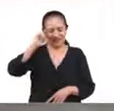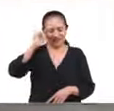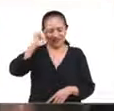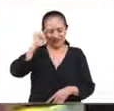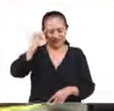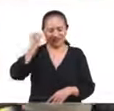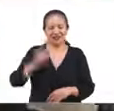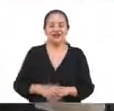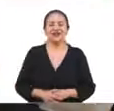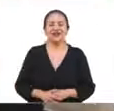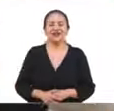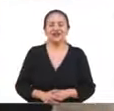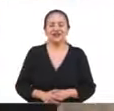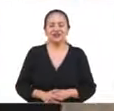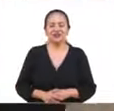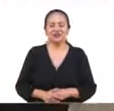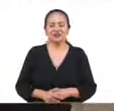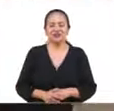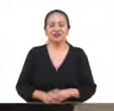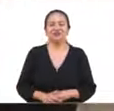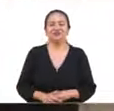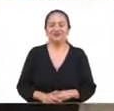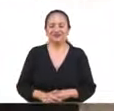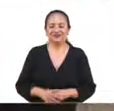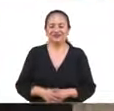Muchas gracias a todas. Sokolawalik Tapisilik.